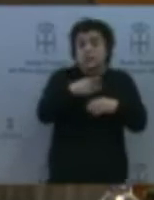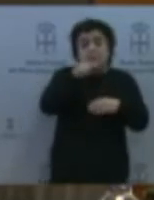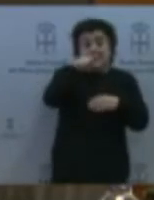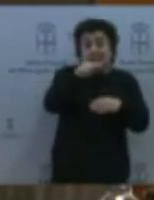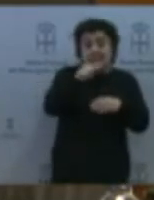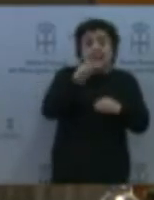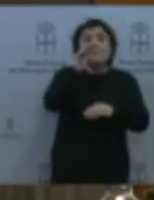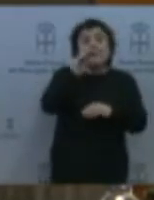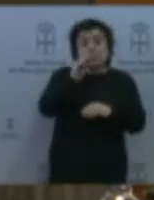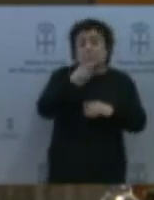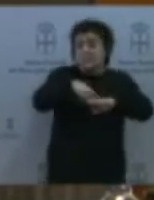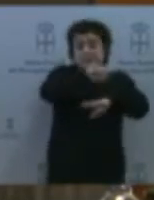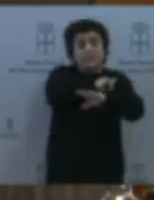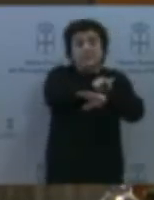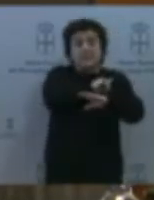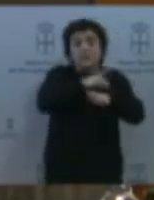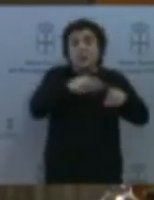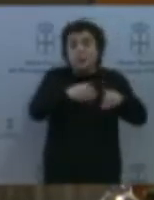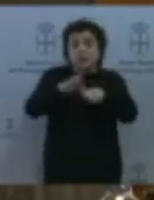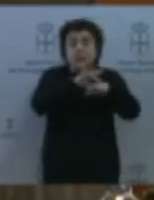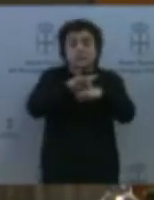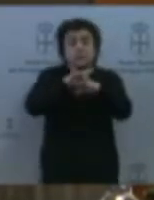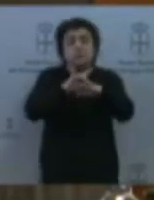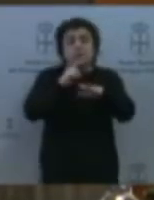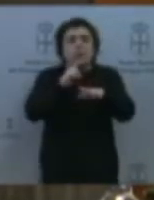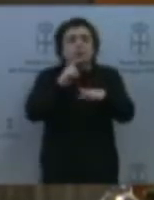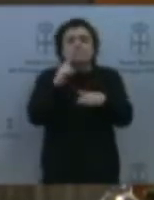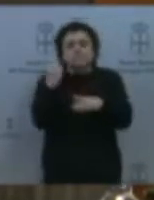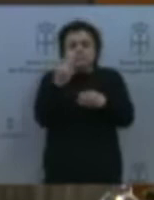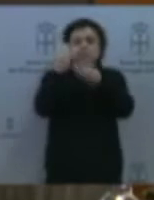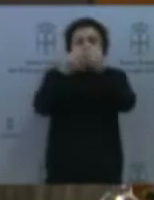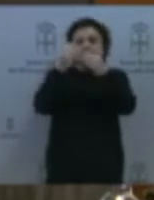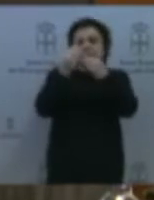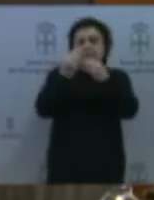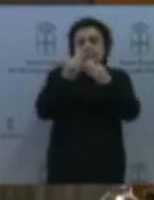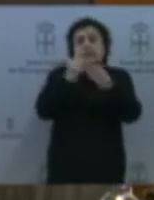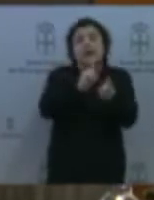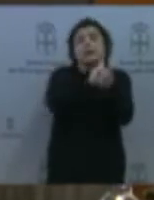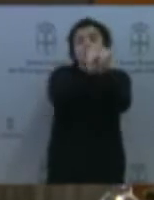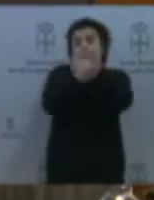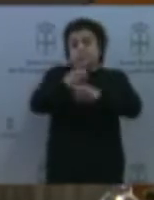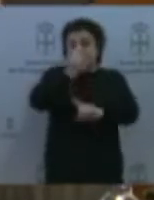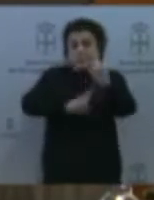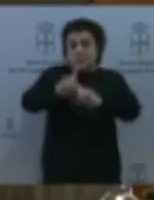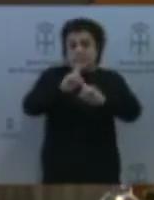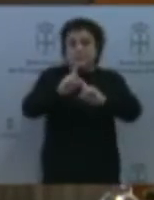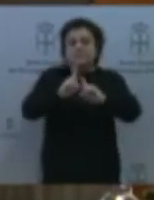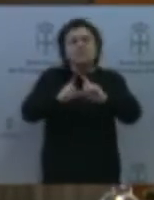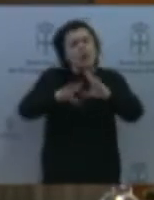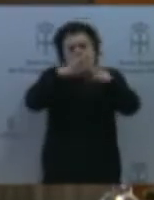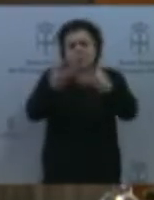tampoco te conviene darle demasiadas vueltas a los hechos que al pensarlo se convierten en problemas, deja que el mundo siga su curso y continúe a tu camino en silencio y a lo tuyo.